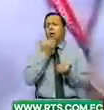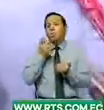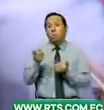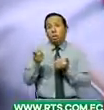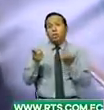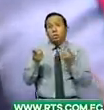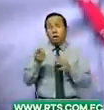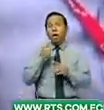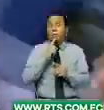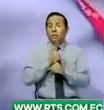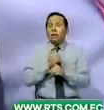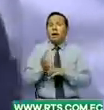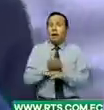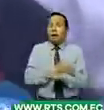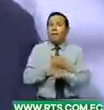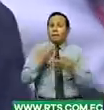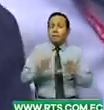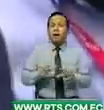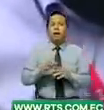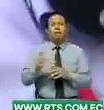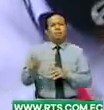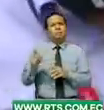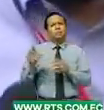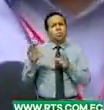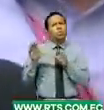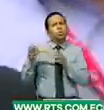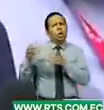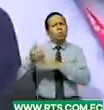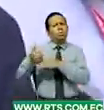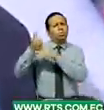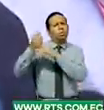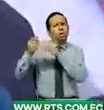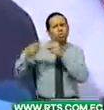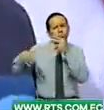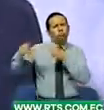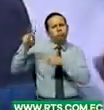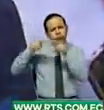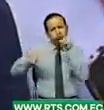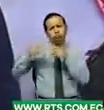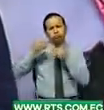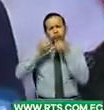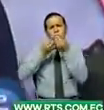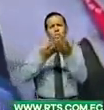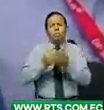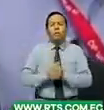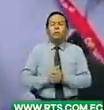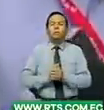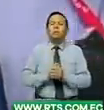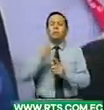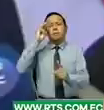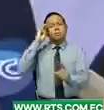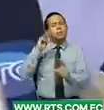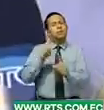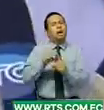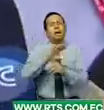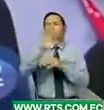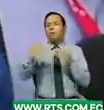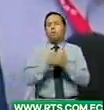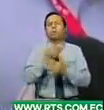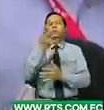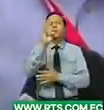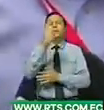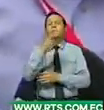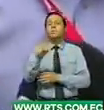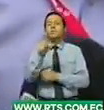CIAD, a pesar de que la Corte Constitucional ya se pronunció. El mensaje es para los 17 millones de